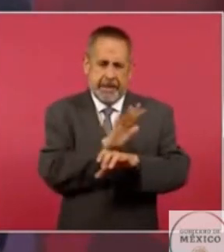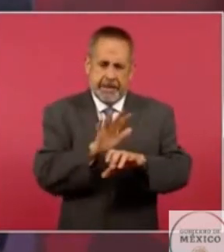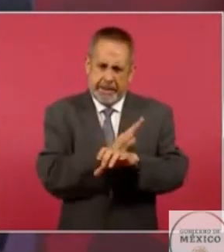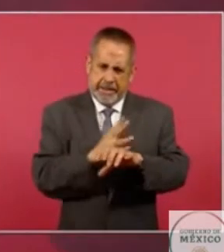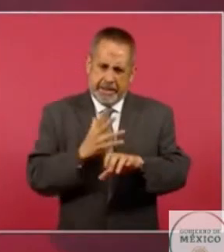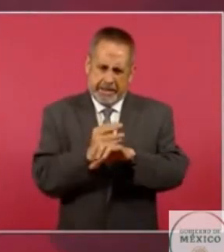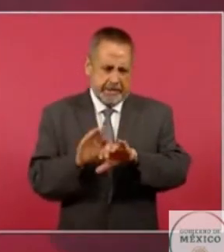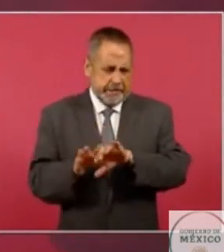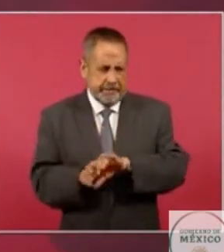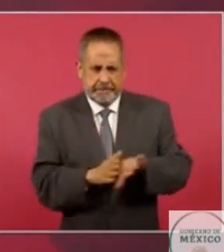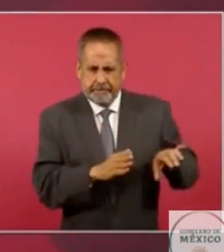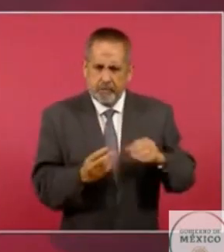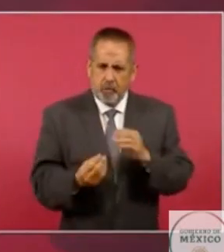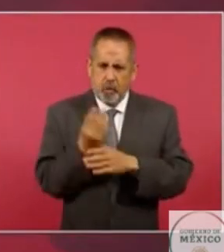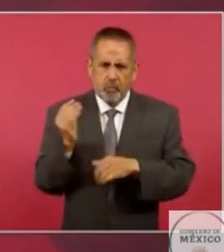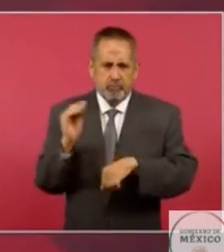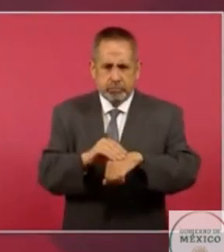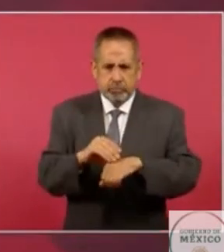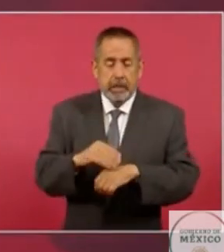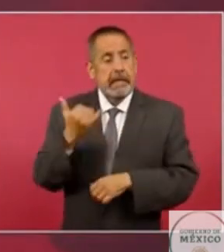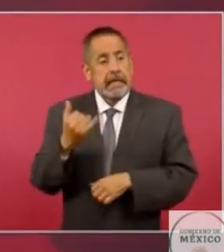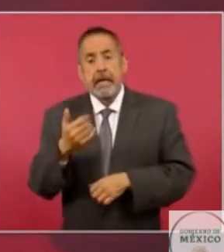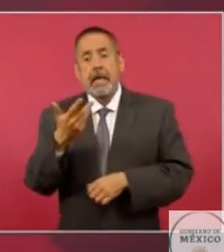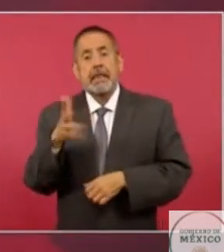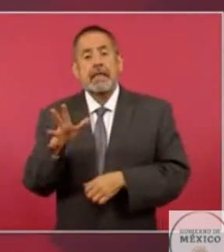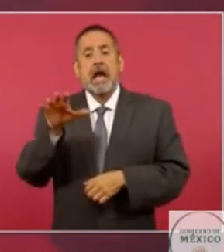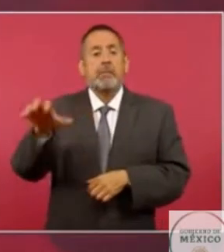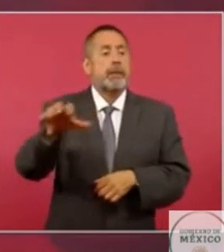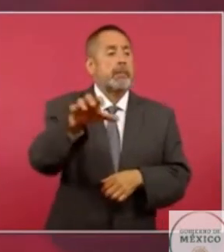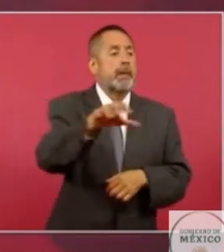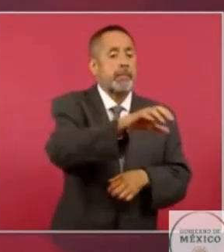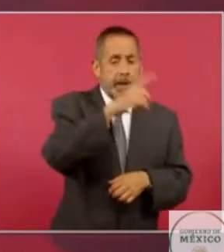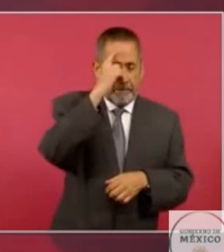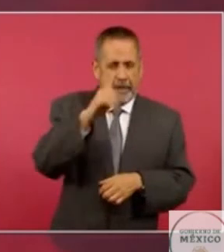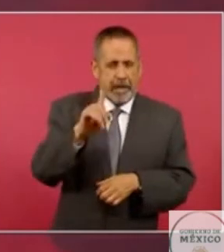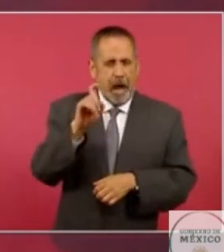como 10 hidroeléctricas. Entonces,